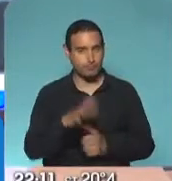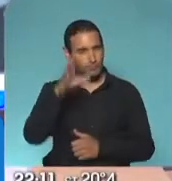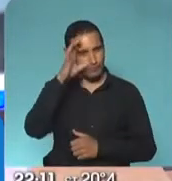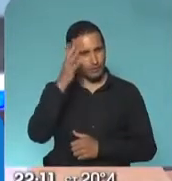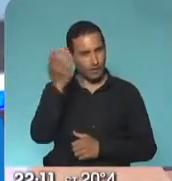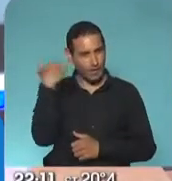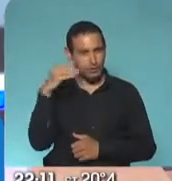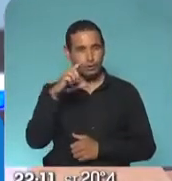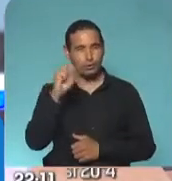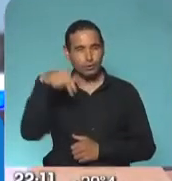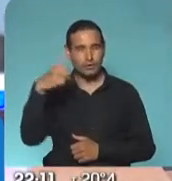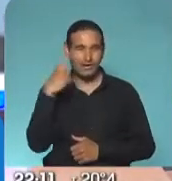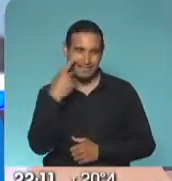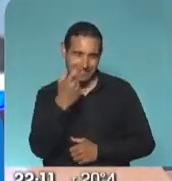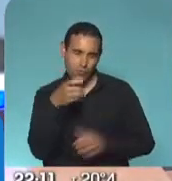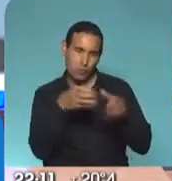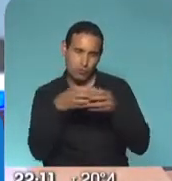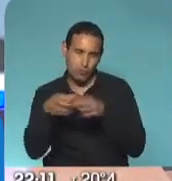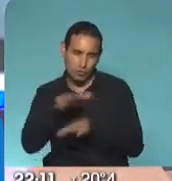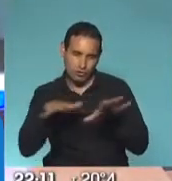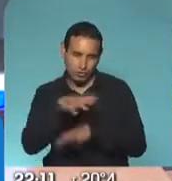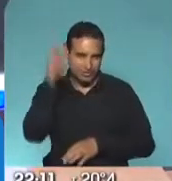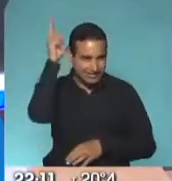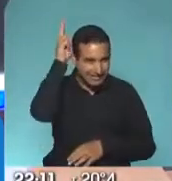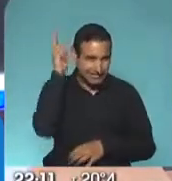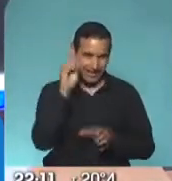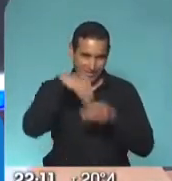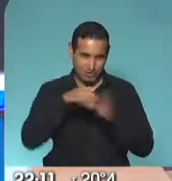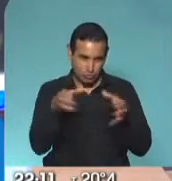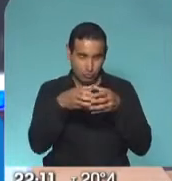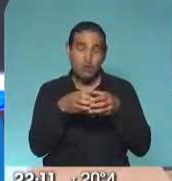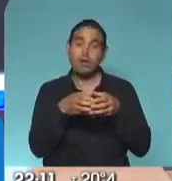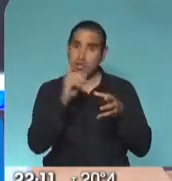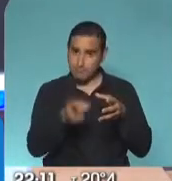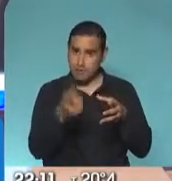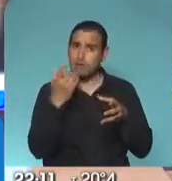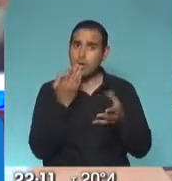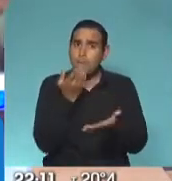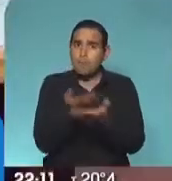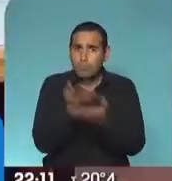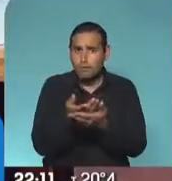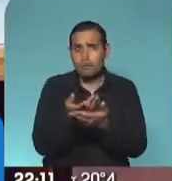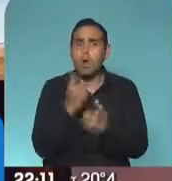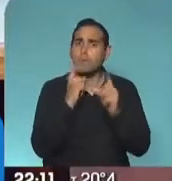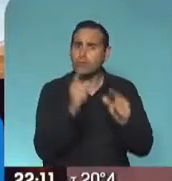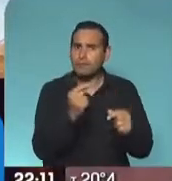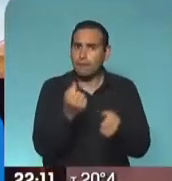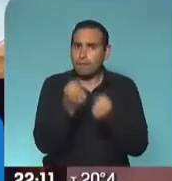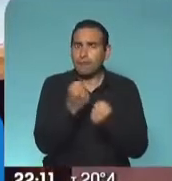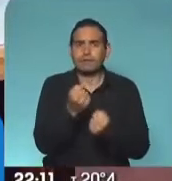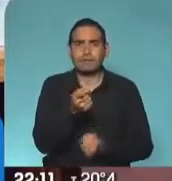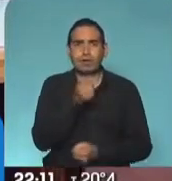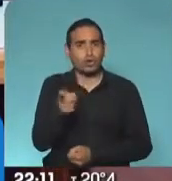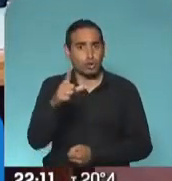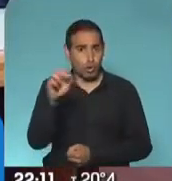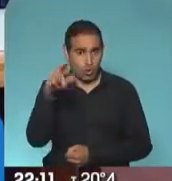la CONAIE y las diferentes organizaciones indígenas que integran la CONAIE también lideraron una serie de protestas muy intensas contra Rafael Correa